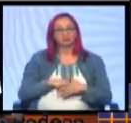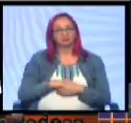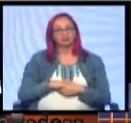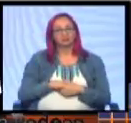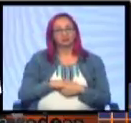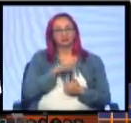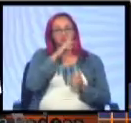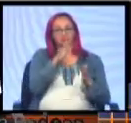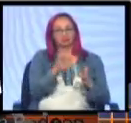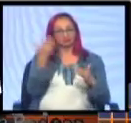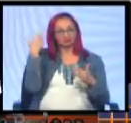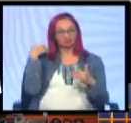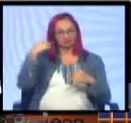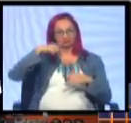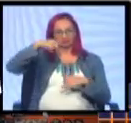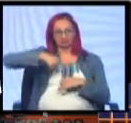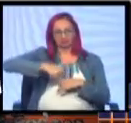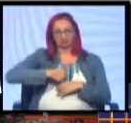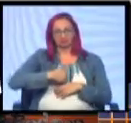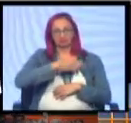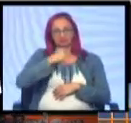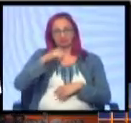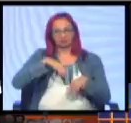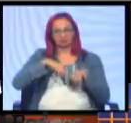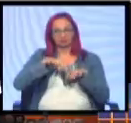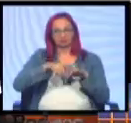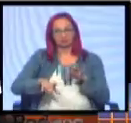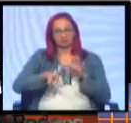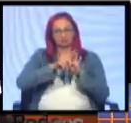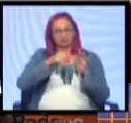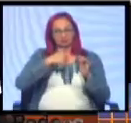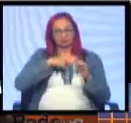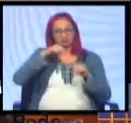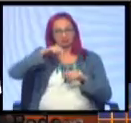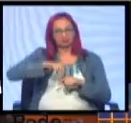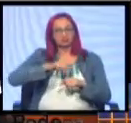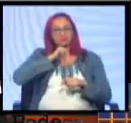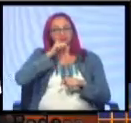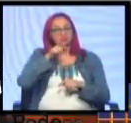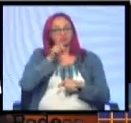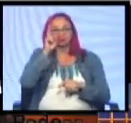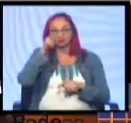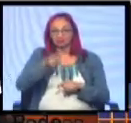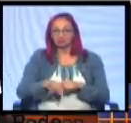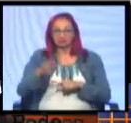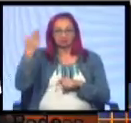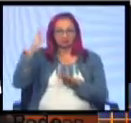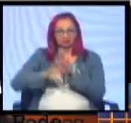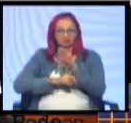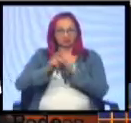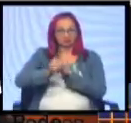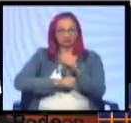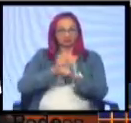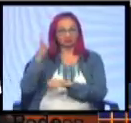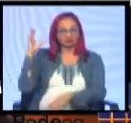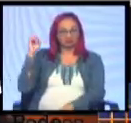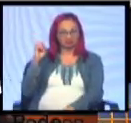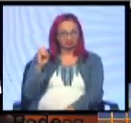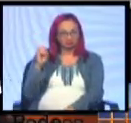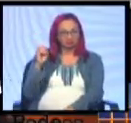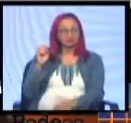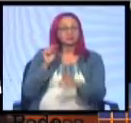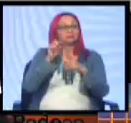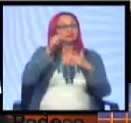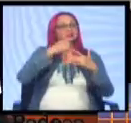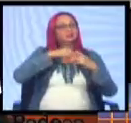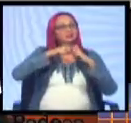la Costa Rica que tenemos hoy y esta actividad ilegal que tenemos hoy no es la misma que se desarrollaba en los años 50. Entonces